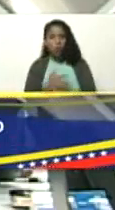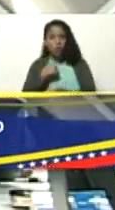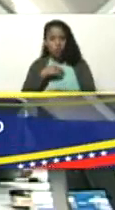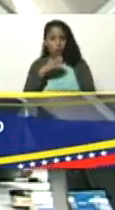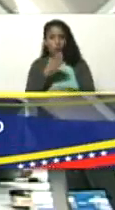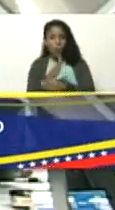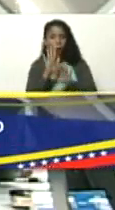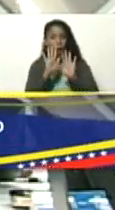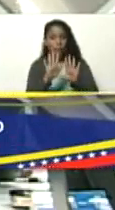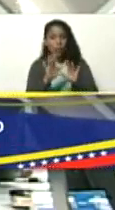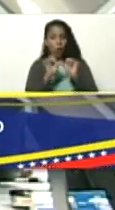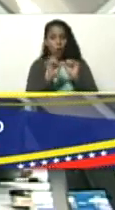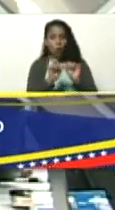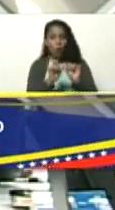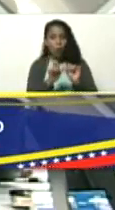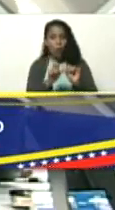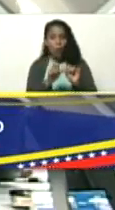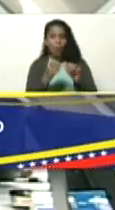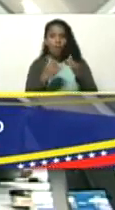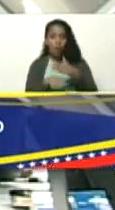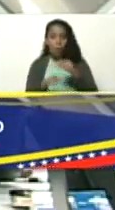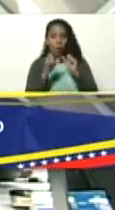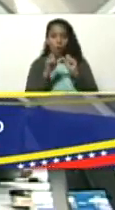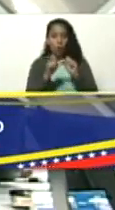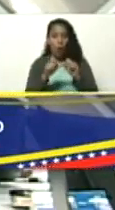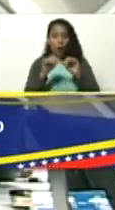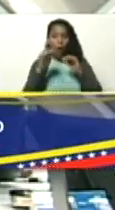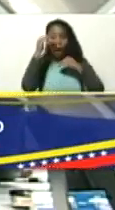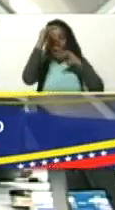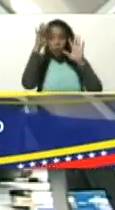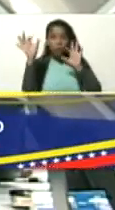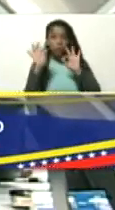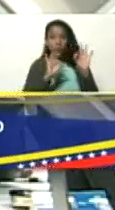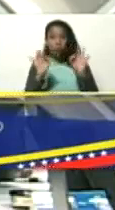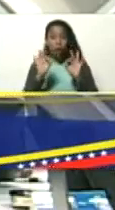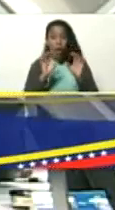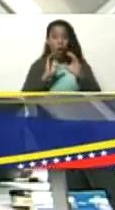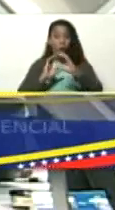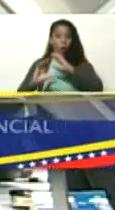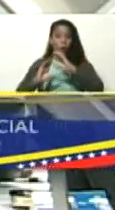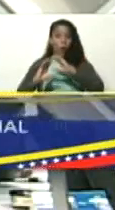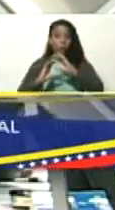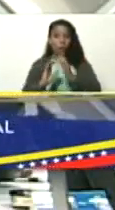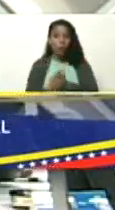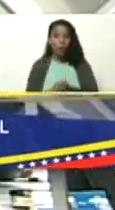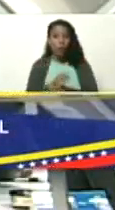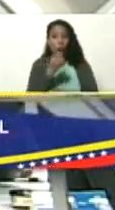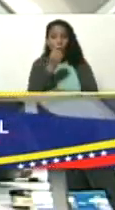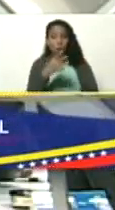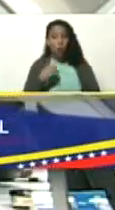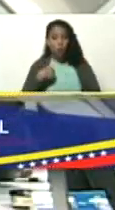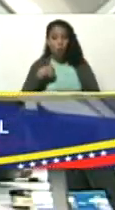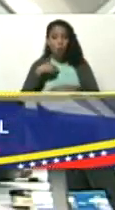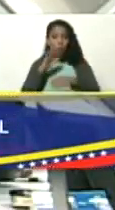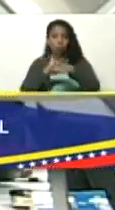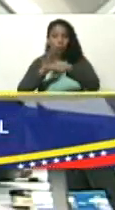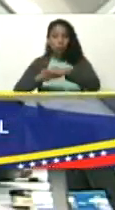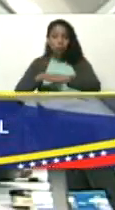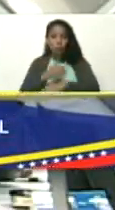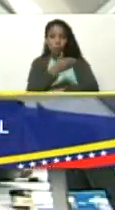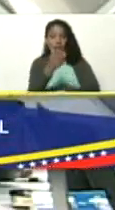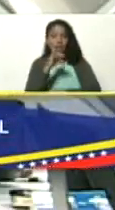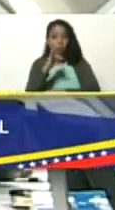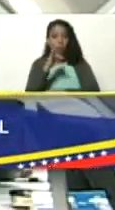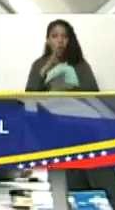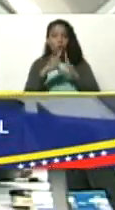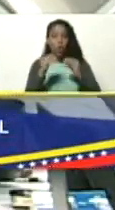vamos a continuar. Vamos a mantenernos en alerta, en comunicación, y bueno, yo los mantendré informados de